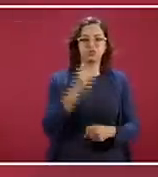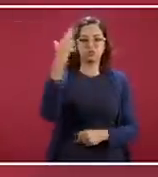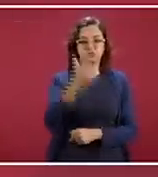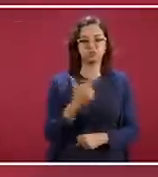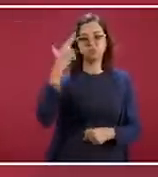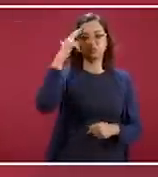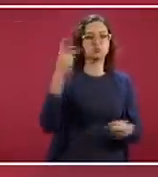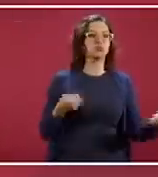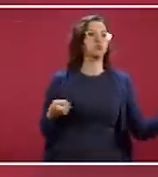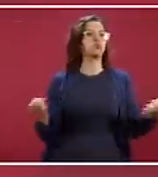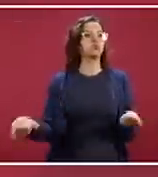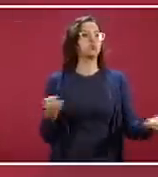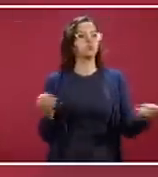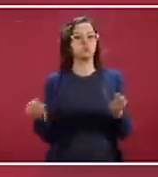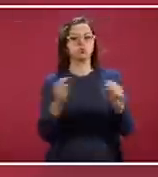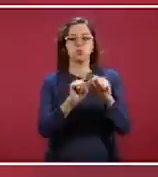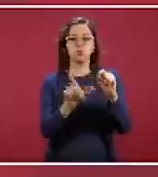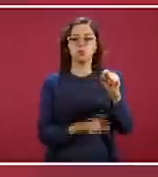México.